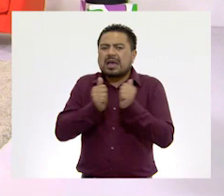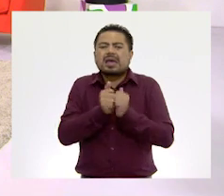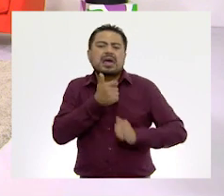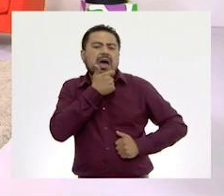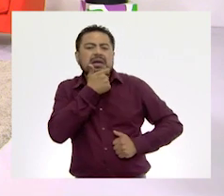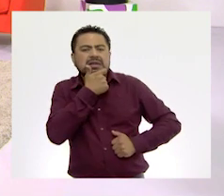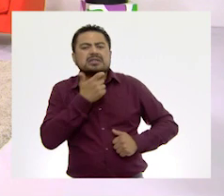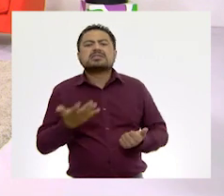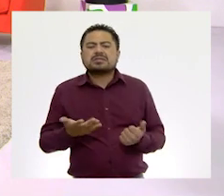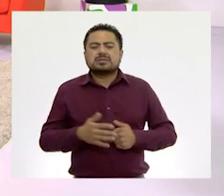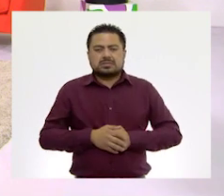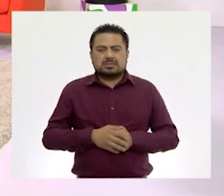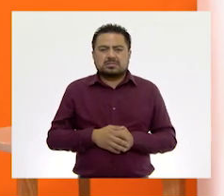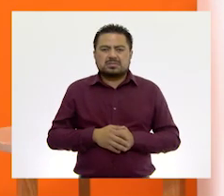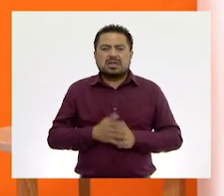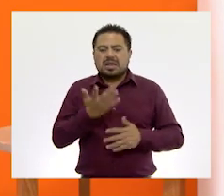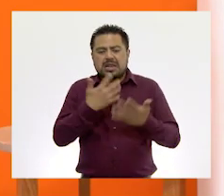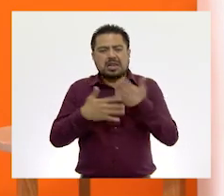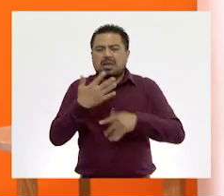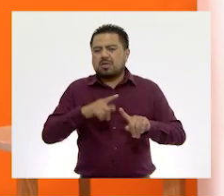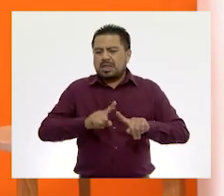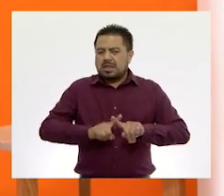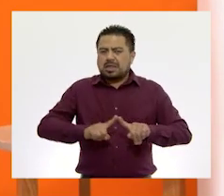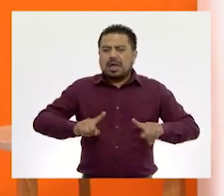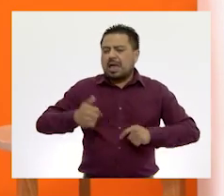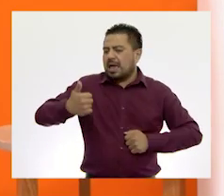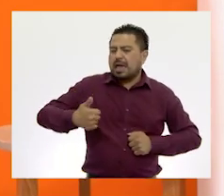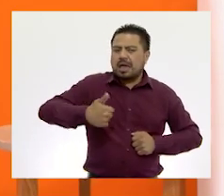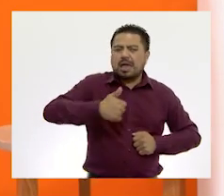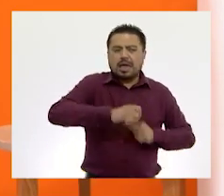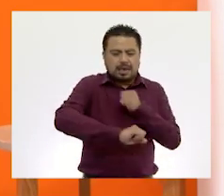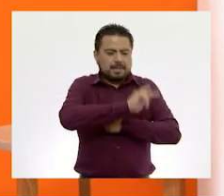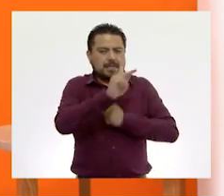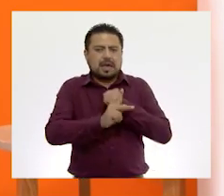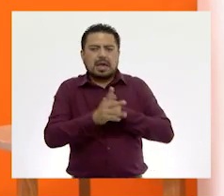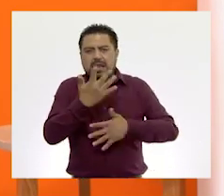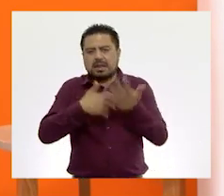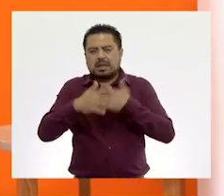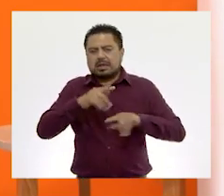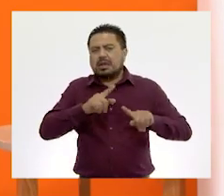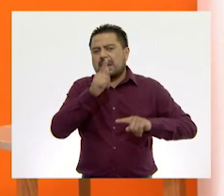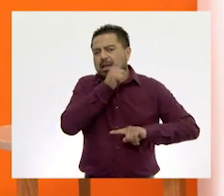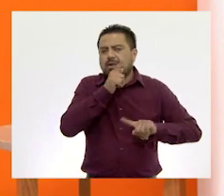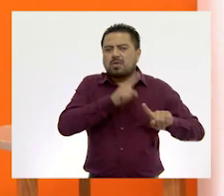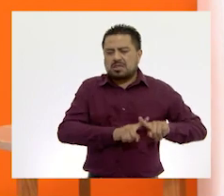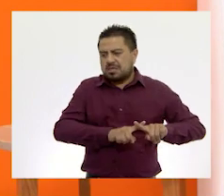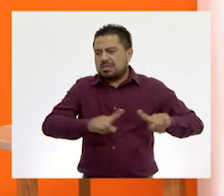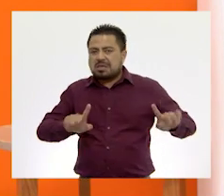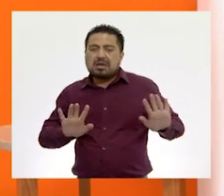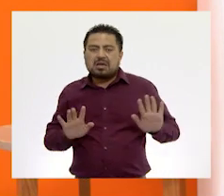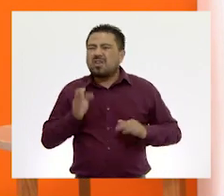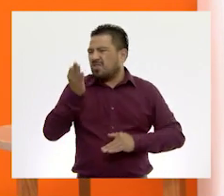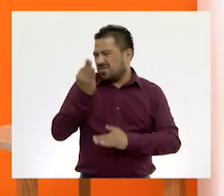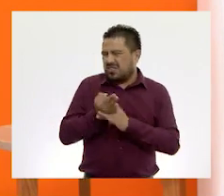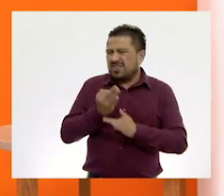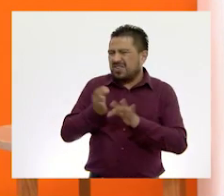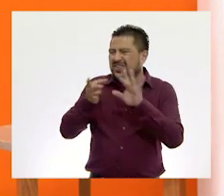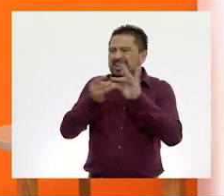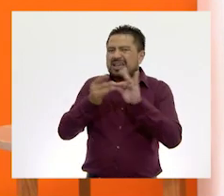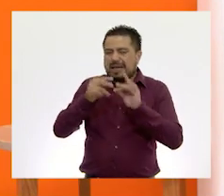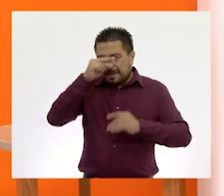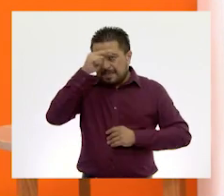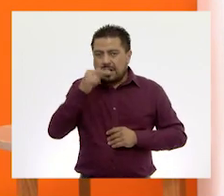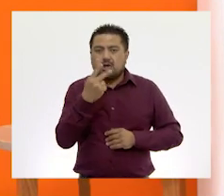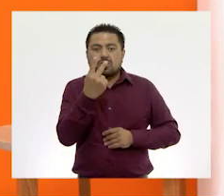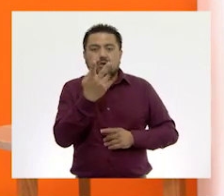Son lenguas distintas, ¿no? Cada país tiene una lengua propia. Entonces, bueno, hace rato tú mencionabas que en México existen